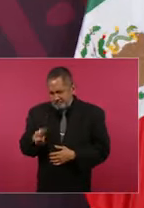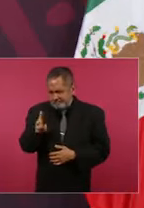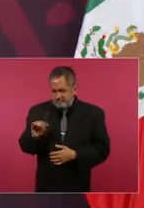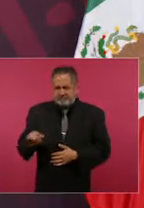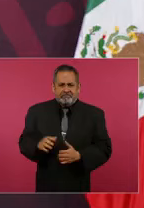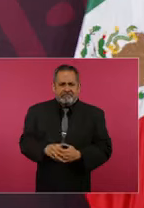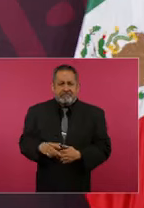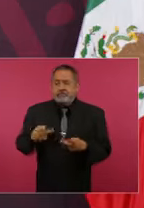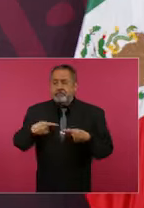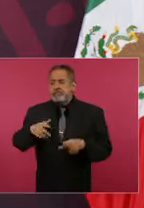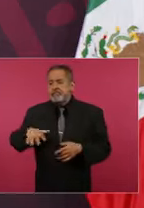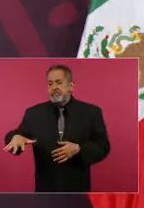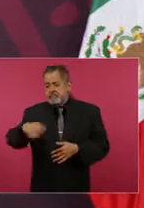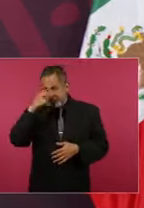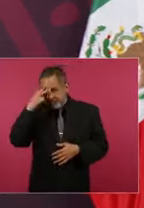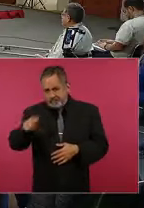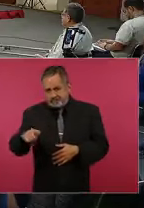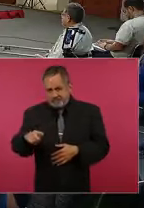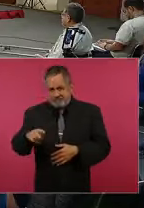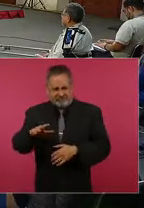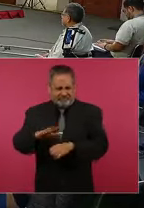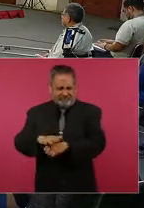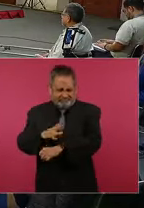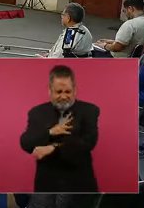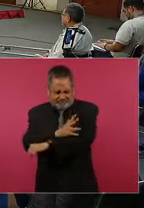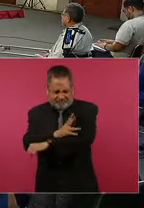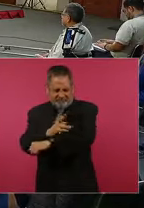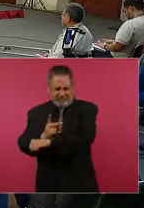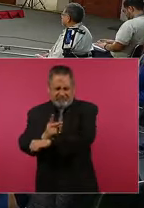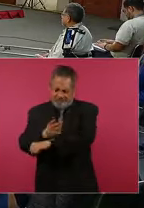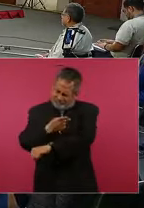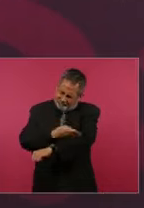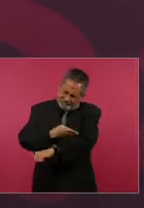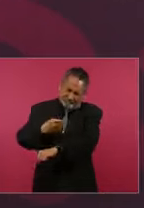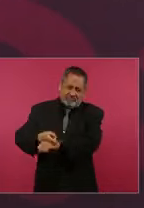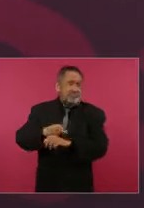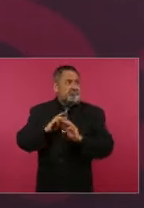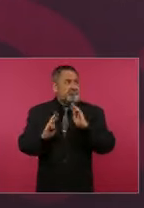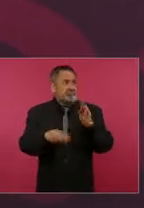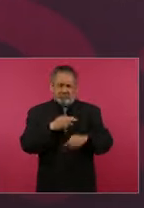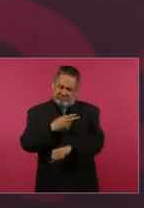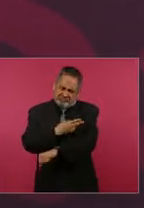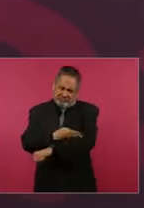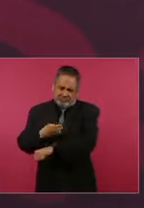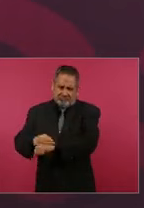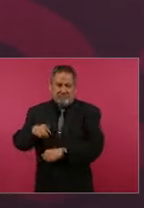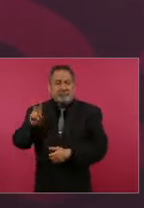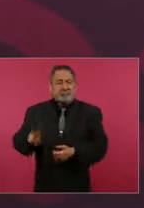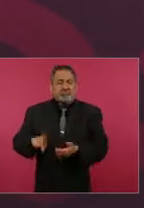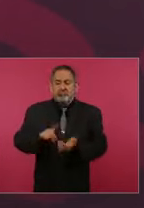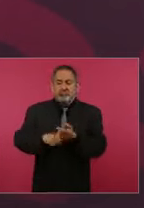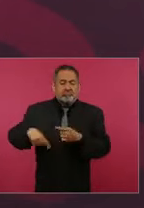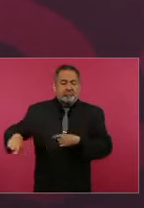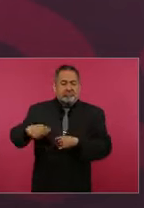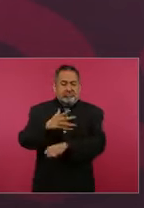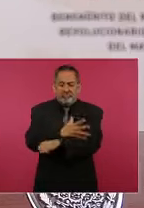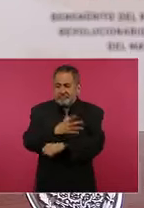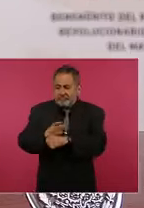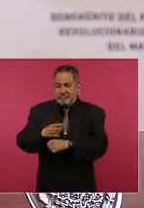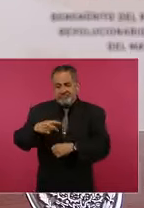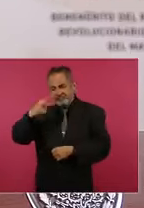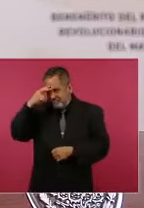El pueblo de México es de los pueblos más honestos del mundo. La mayor riqueza de México es la